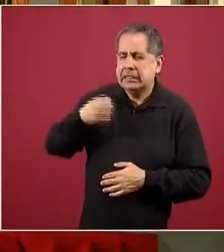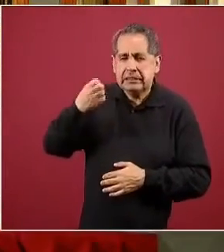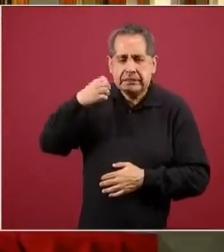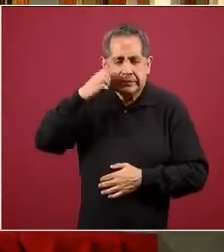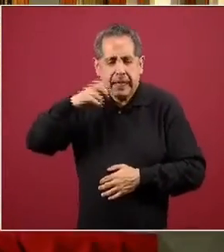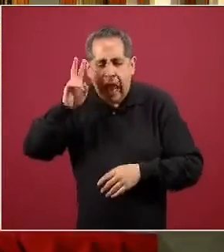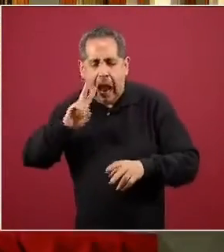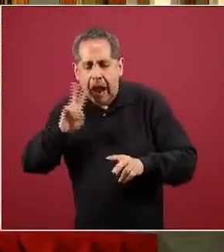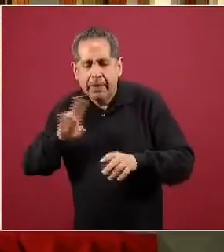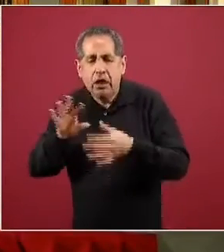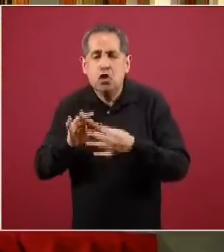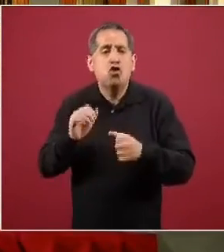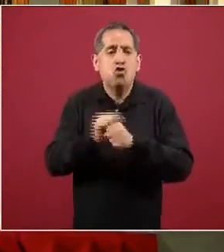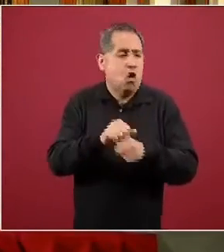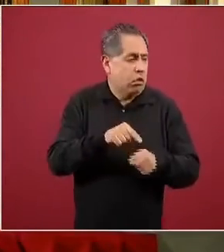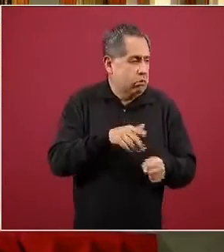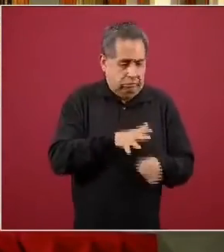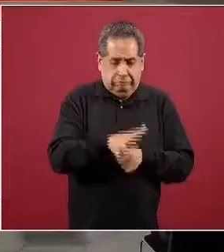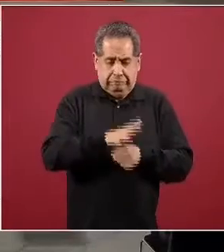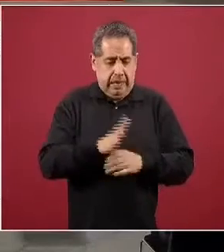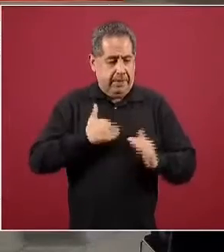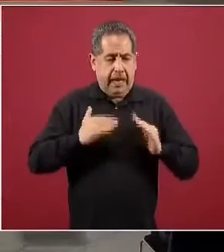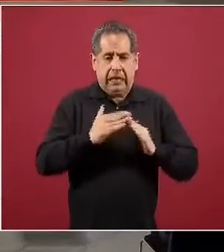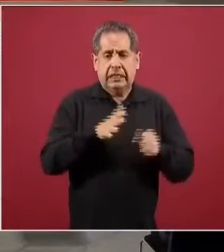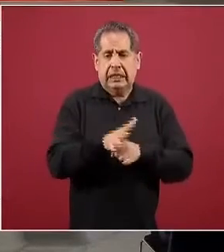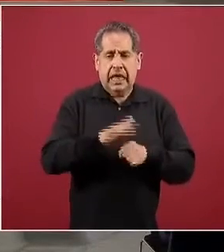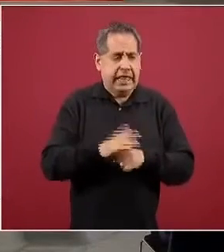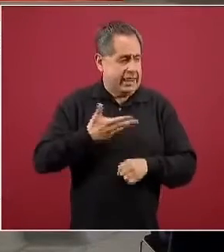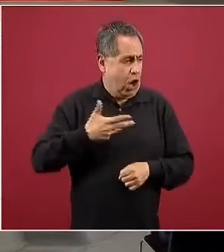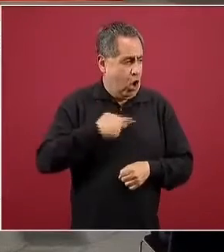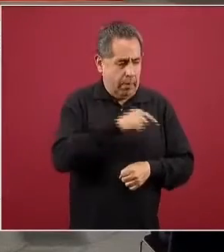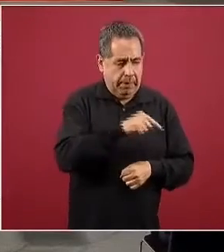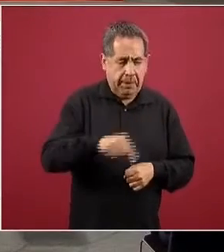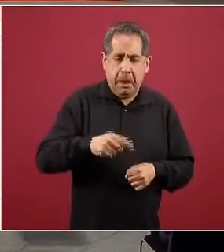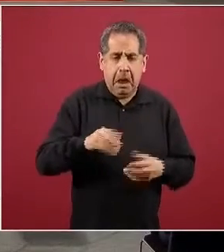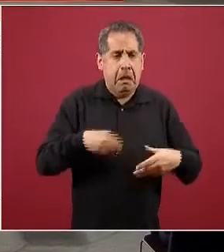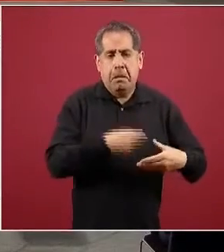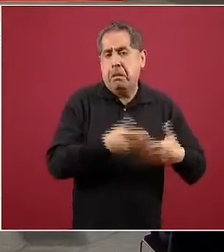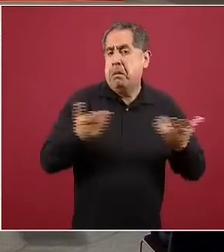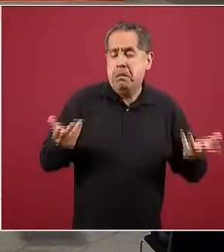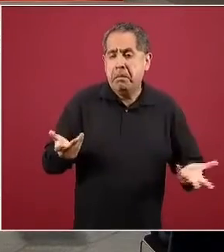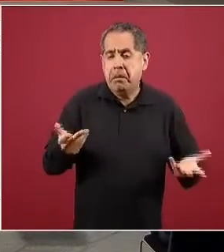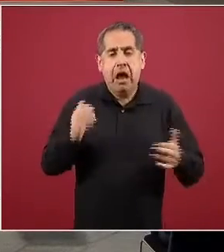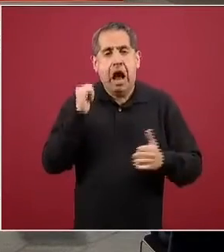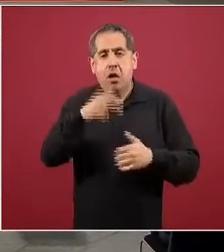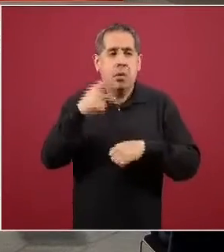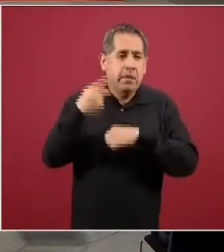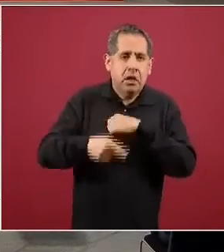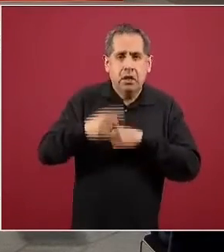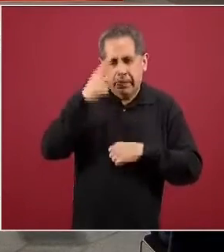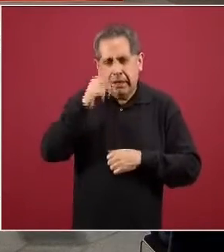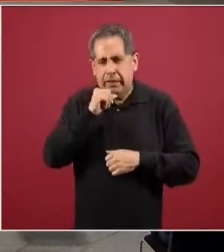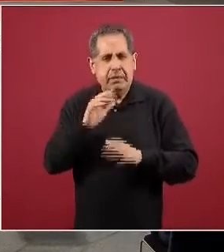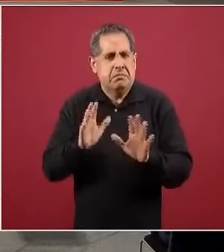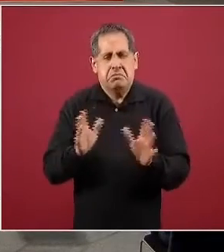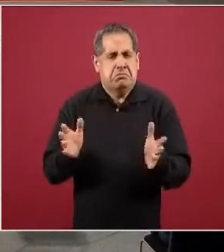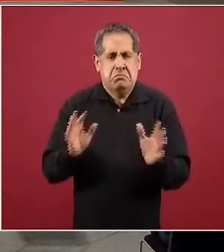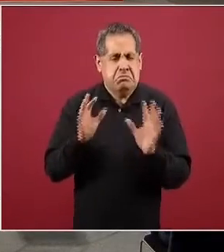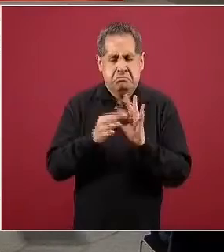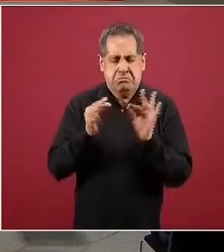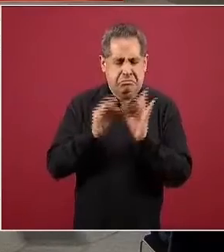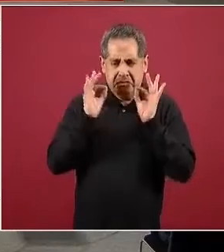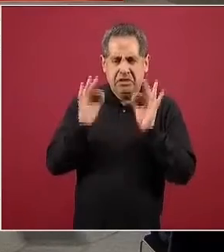con materiales de fácil acceso en la casa, nada que tenga algún riesgo o peligro para los niños, como puede